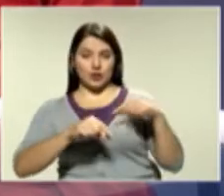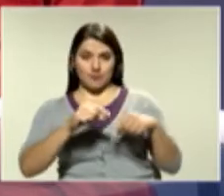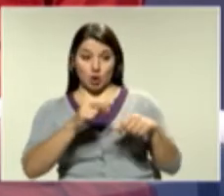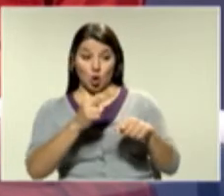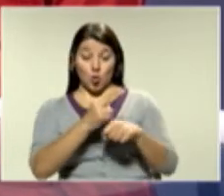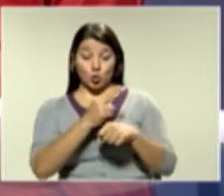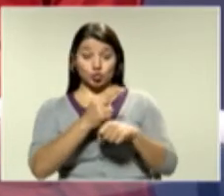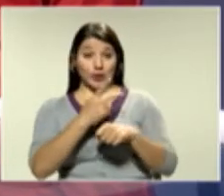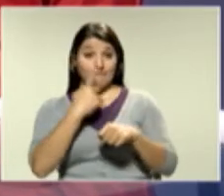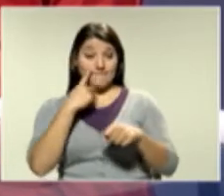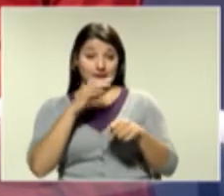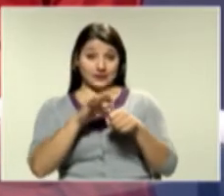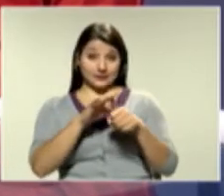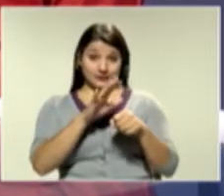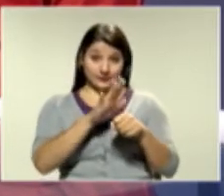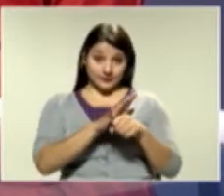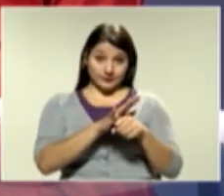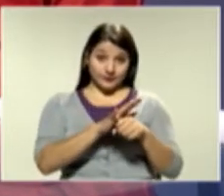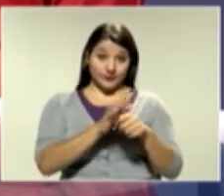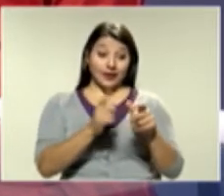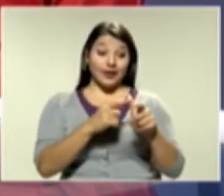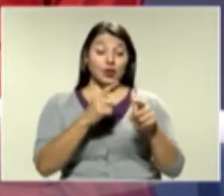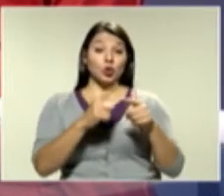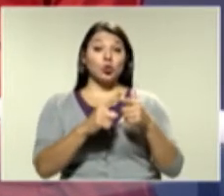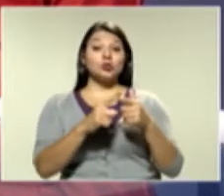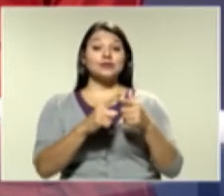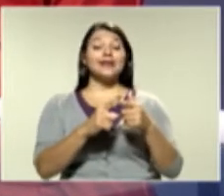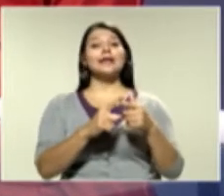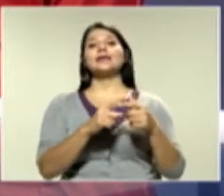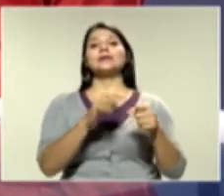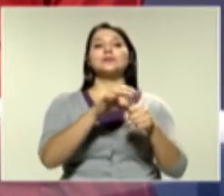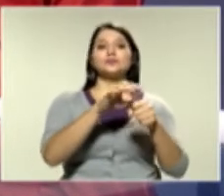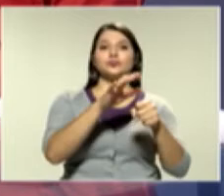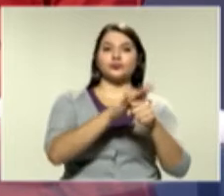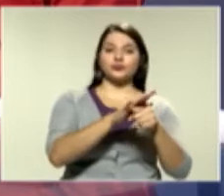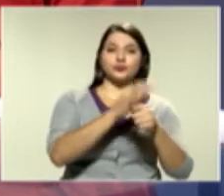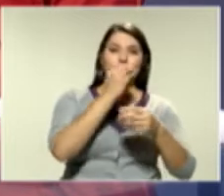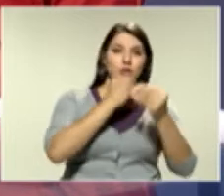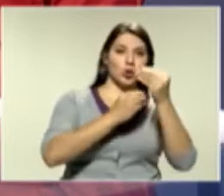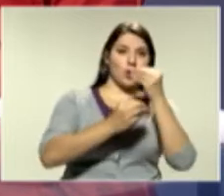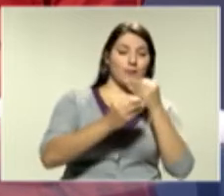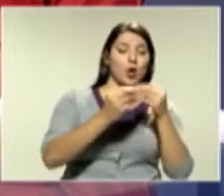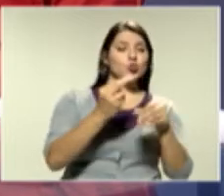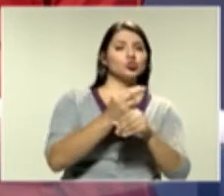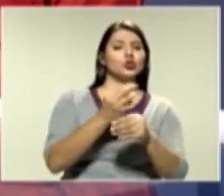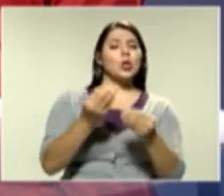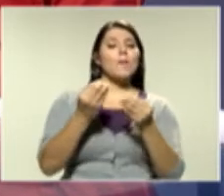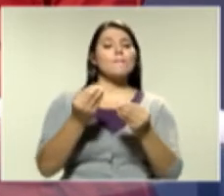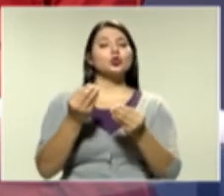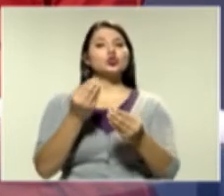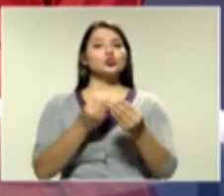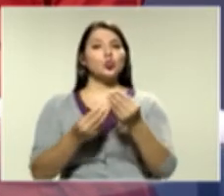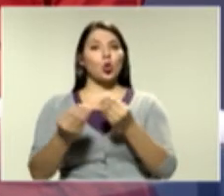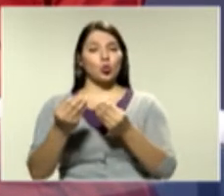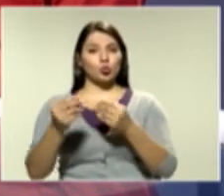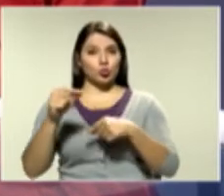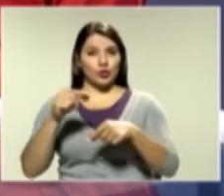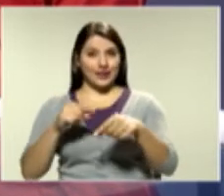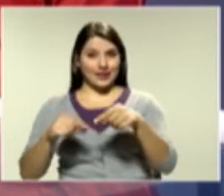la práctica de producir alimentos utilizando masivamente la aplicación de agroquímicos.